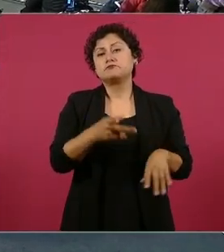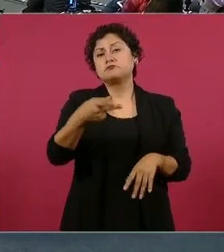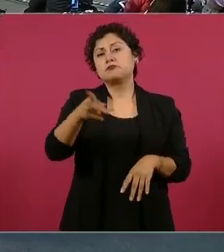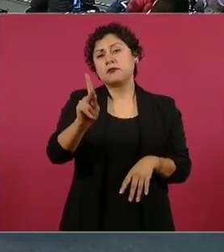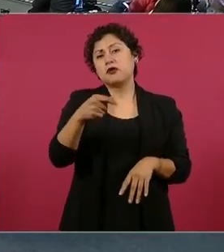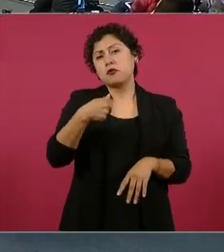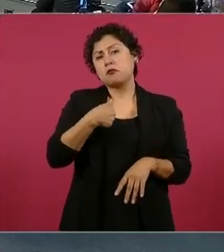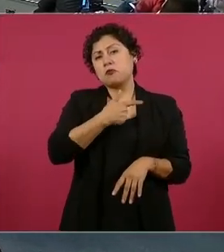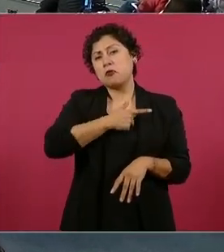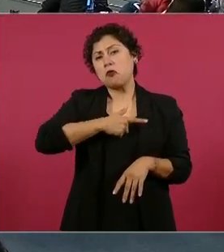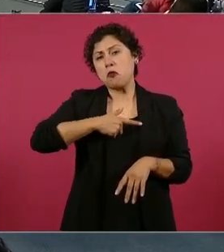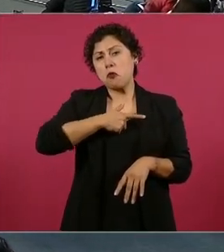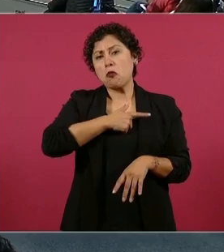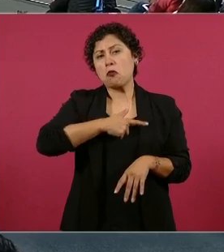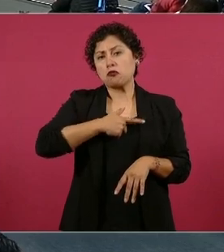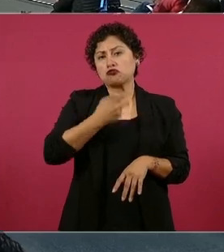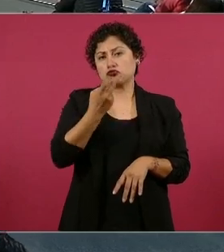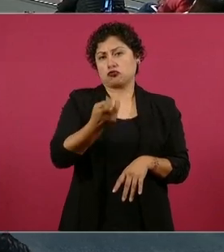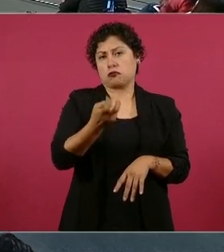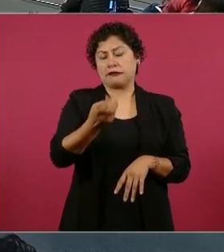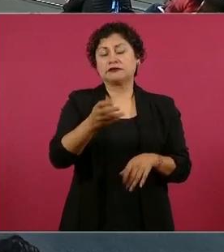porque